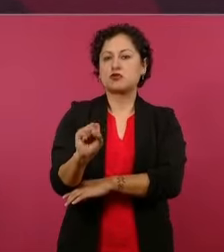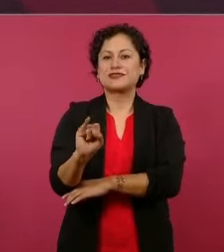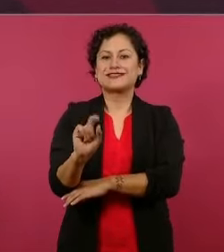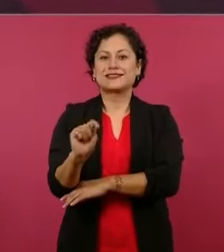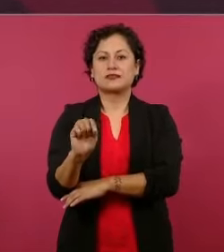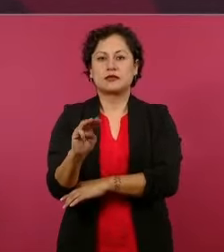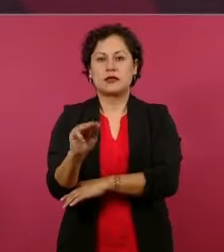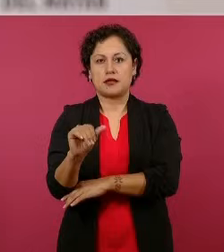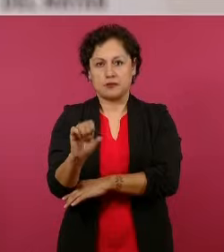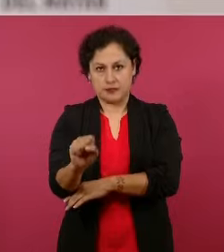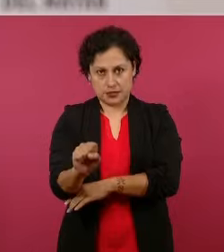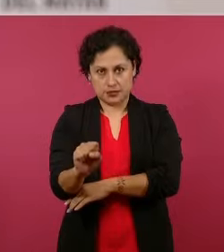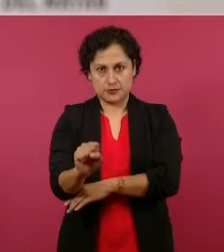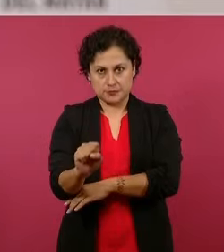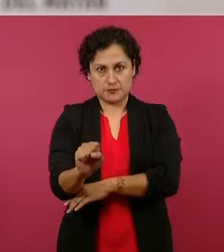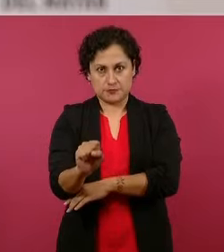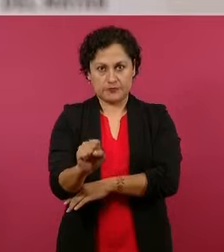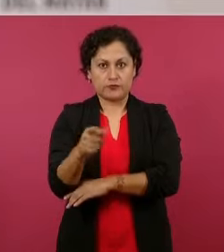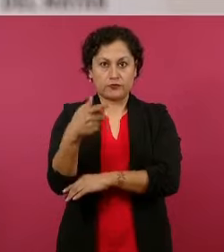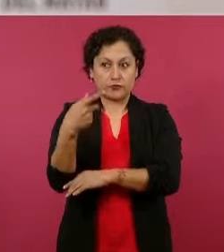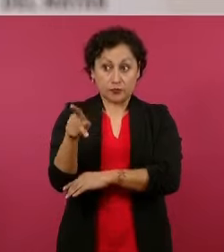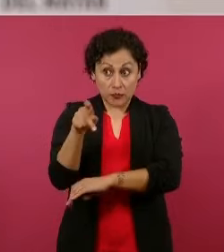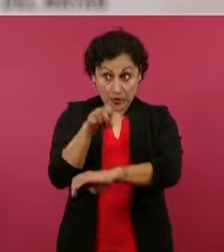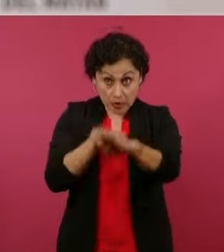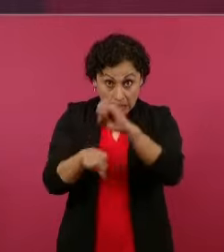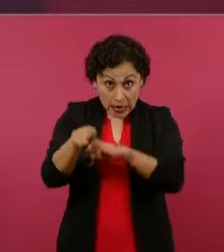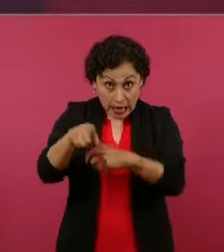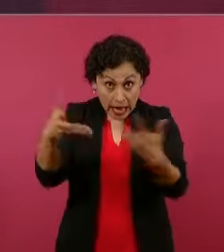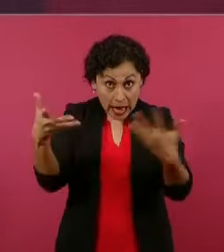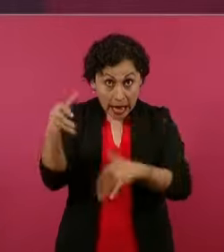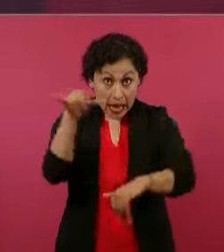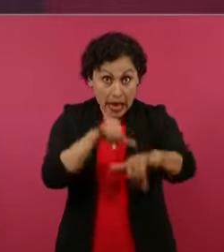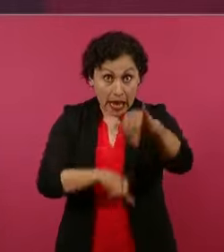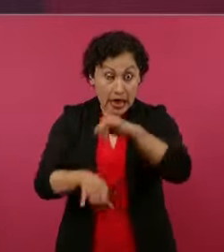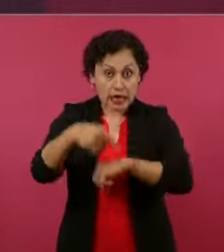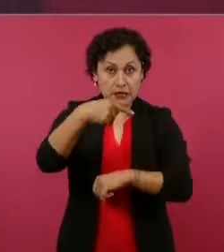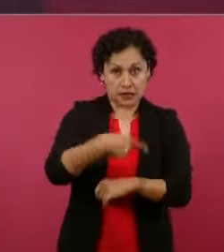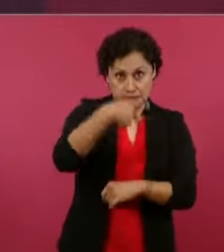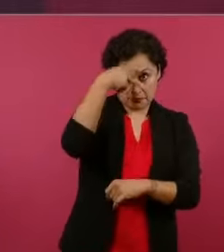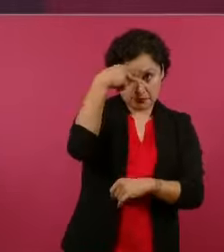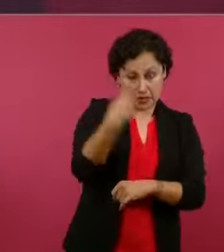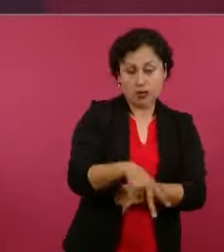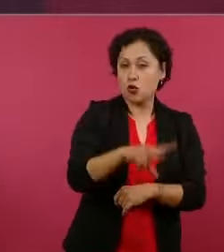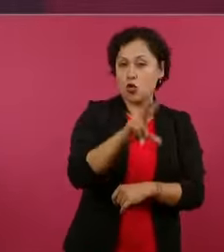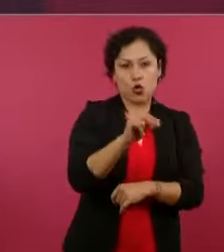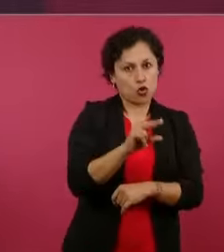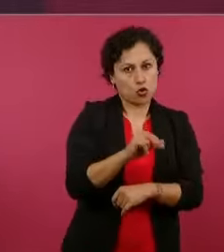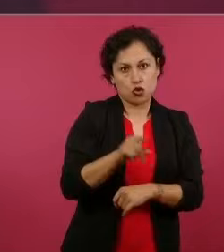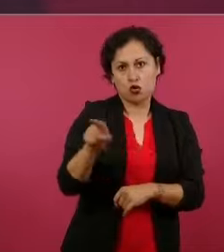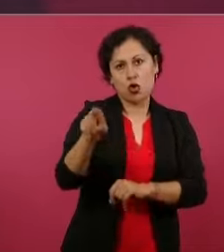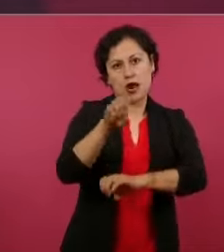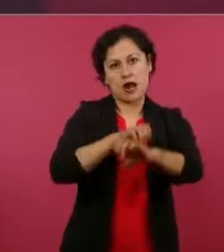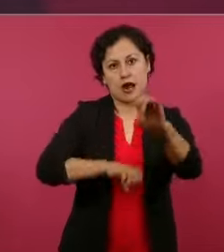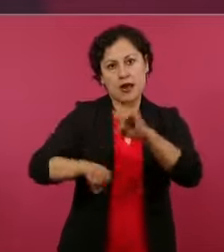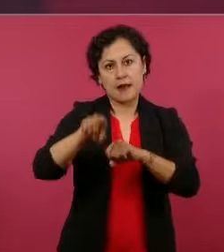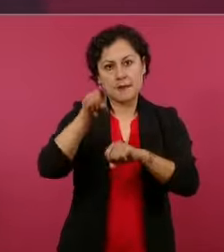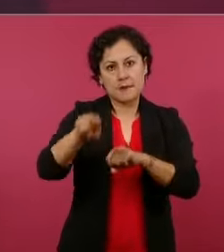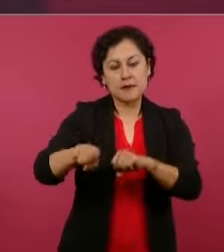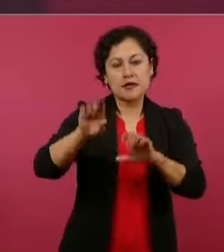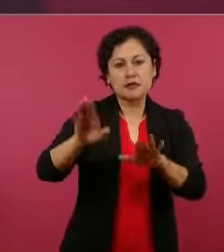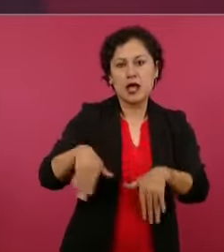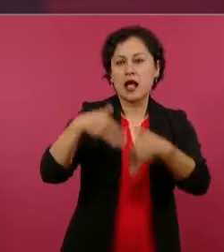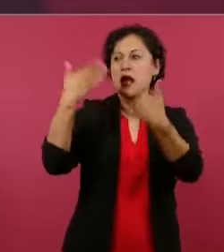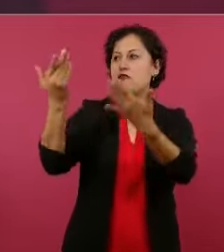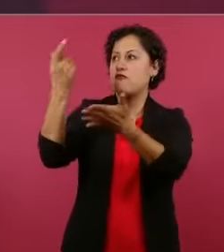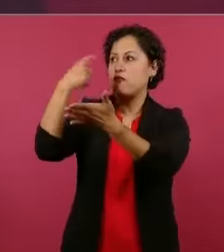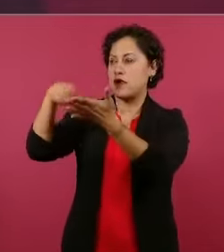producción no es este de esa empresa no no no es un laboratorio nacional es una empresa que seguramente cuando se salió a comprar en muchas de